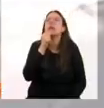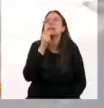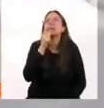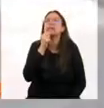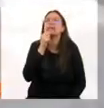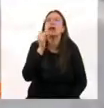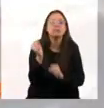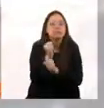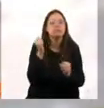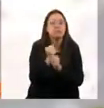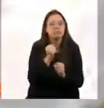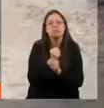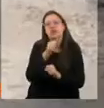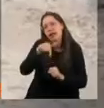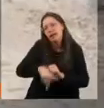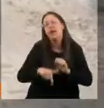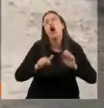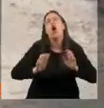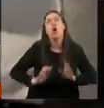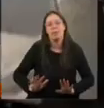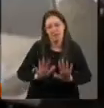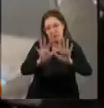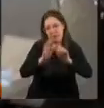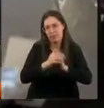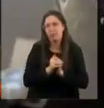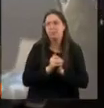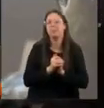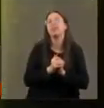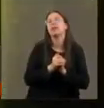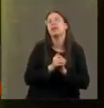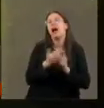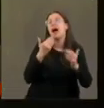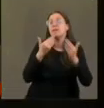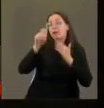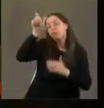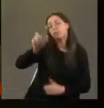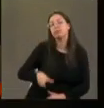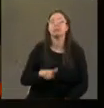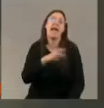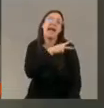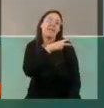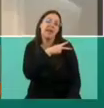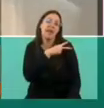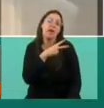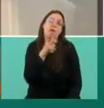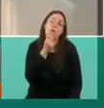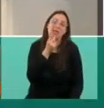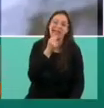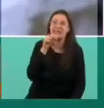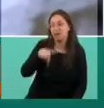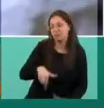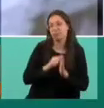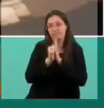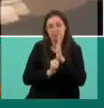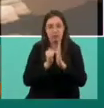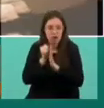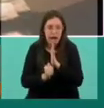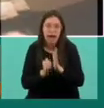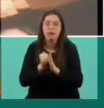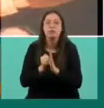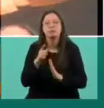de este procedimiento. En las últimas horas hablamos con el jefe de policía de Soriano, William Martínez, que destacó